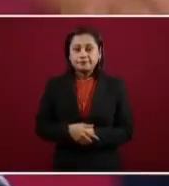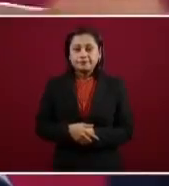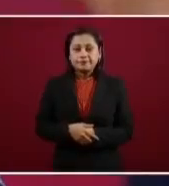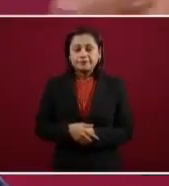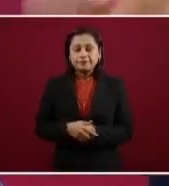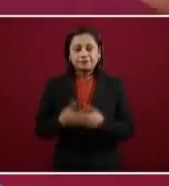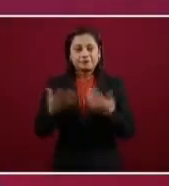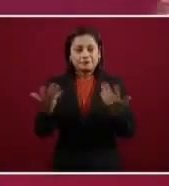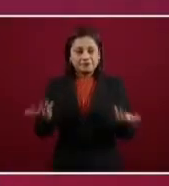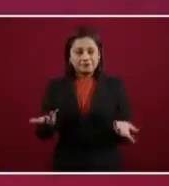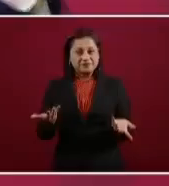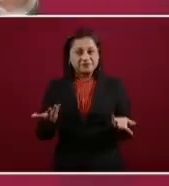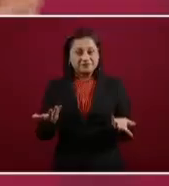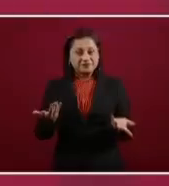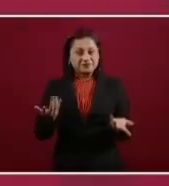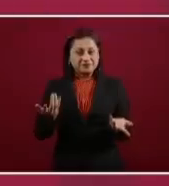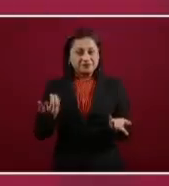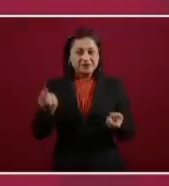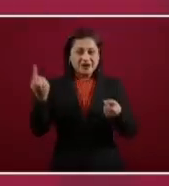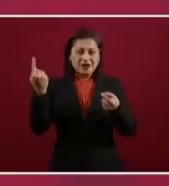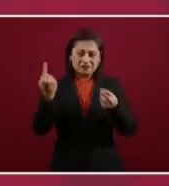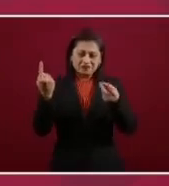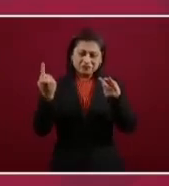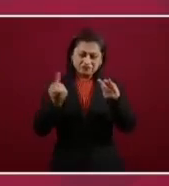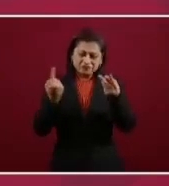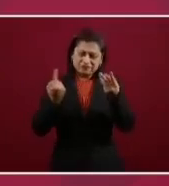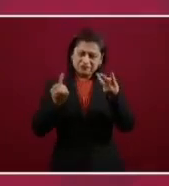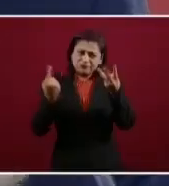estoy refrescando todo esto pues